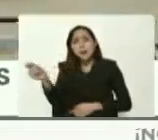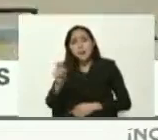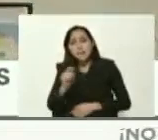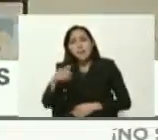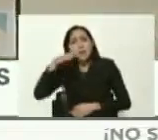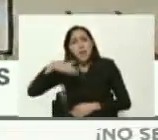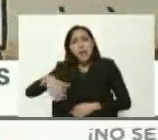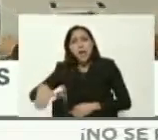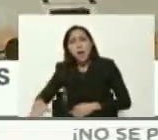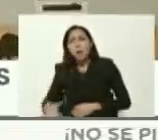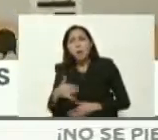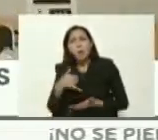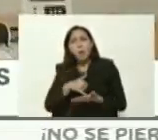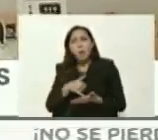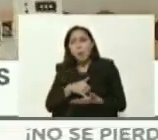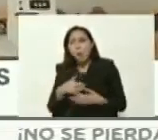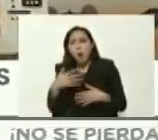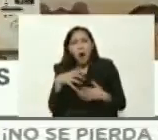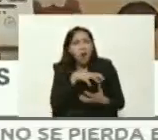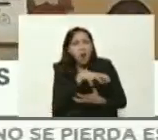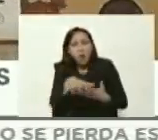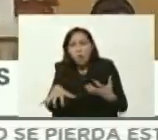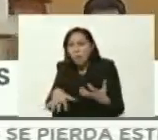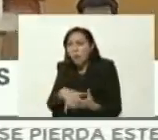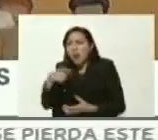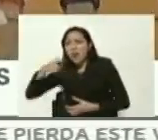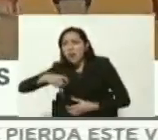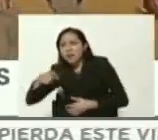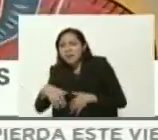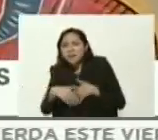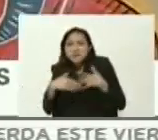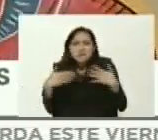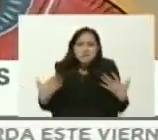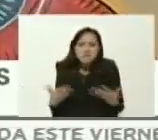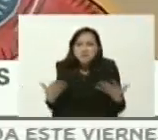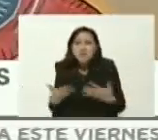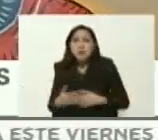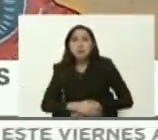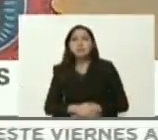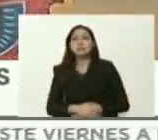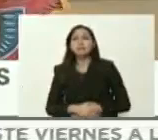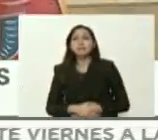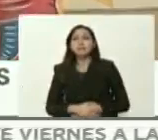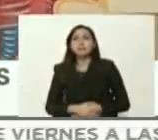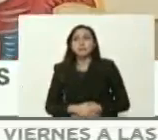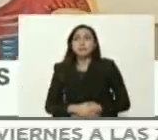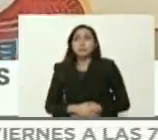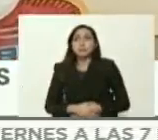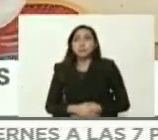Popular cuáles son las principales dificultades, cuáles son los principales problemas. Hace